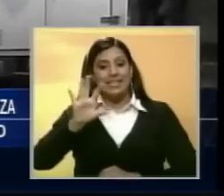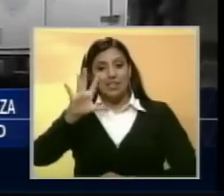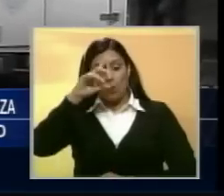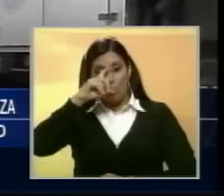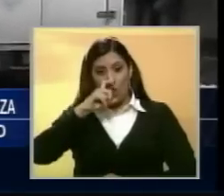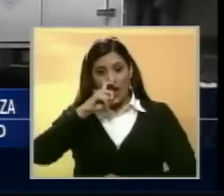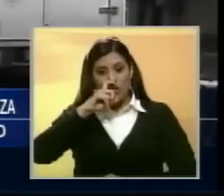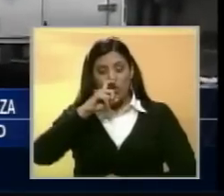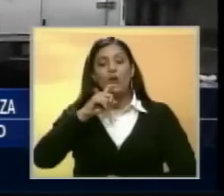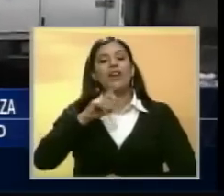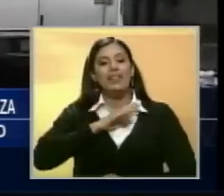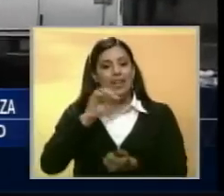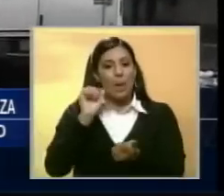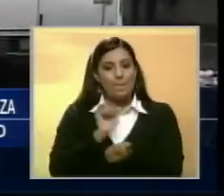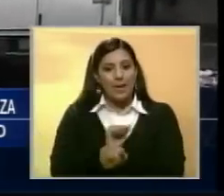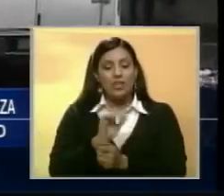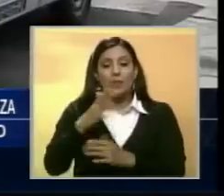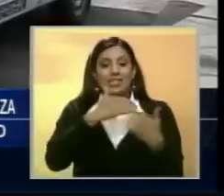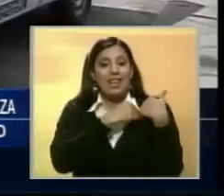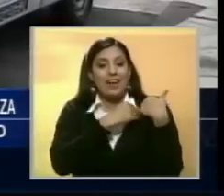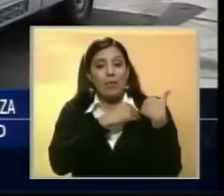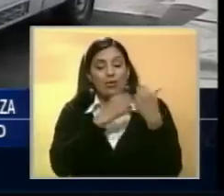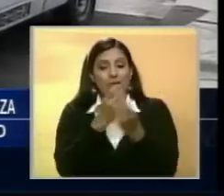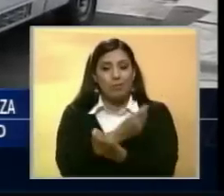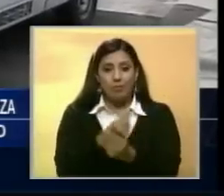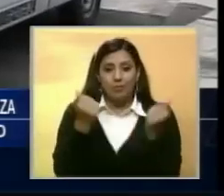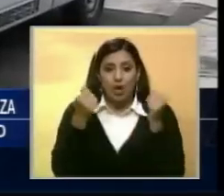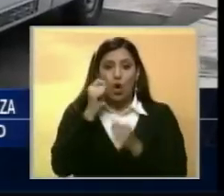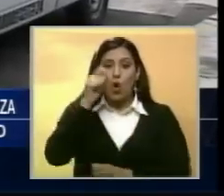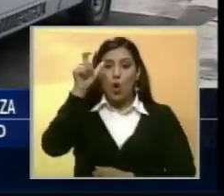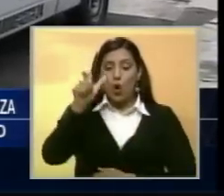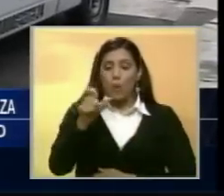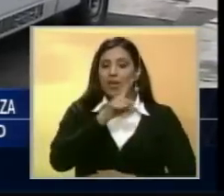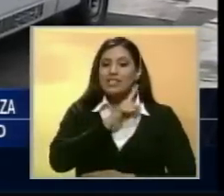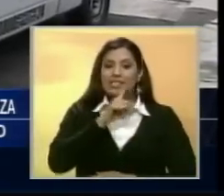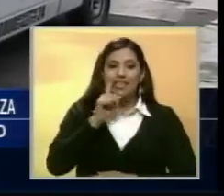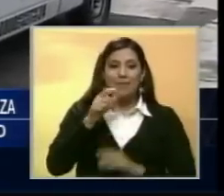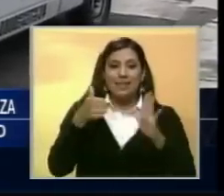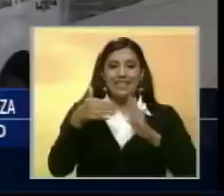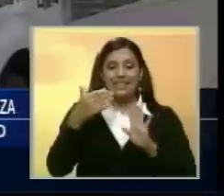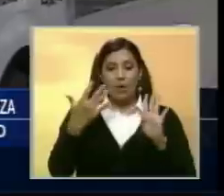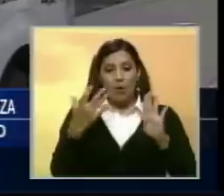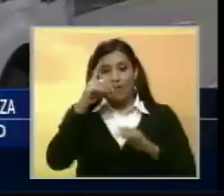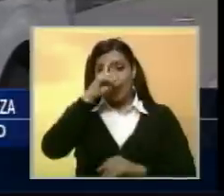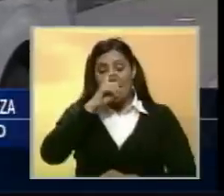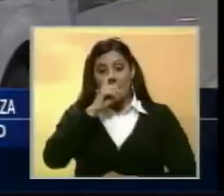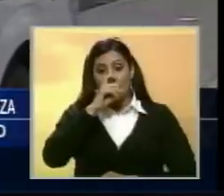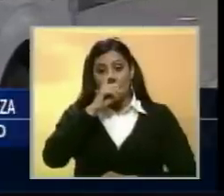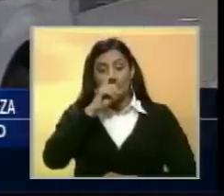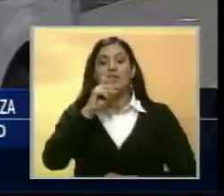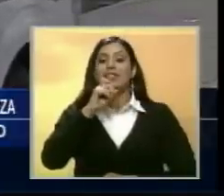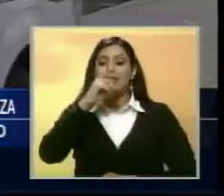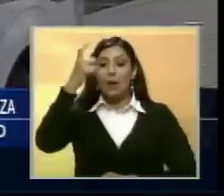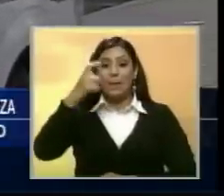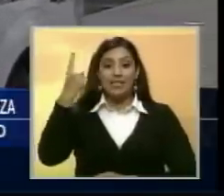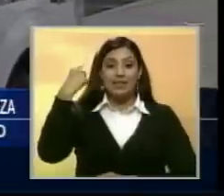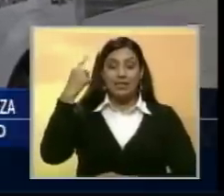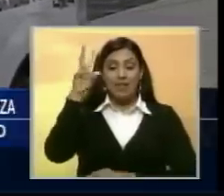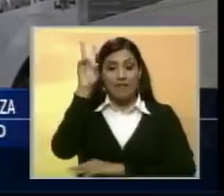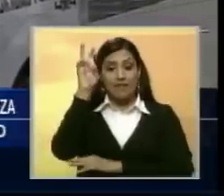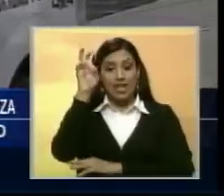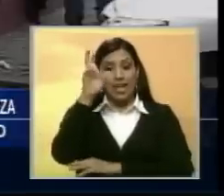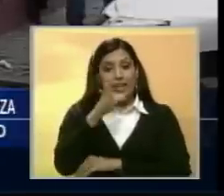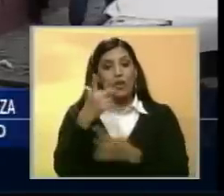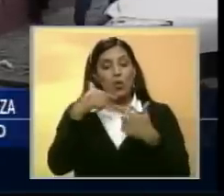25 años, fue detenido por estar involucrado en la desaparición del señor Elías López, de 69 años, quien el pasado viernes